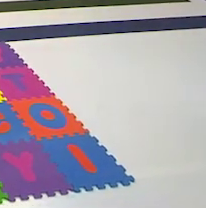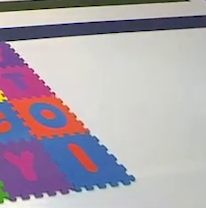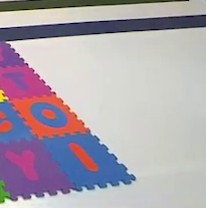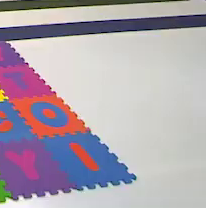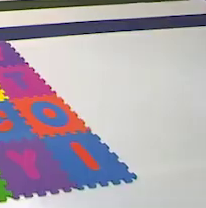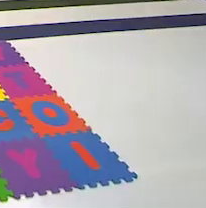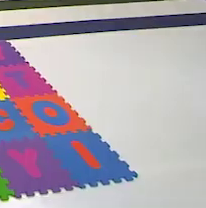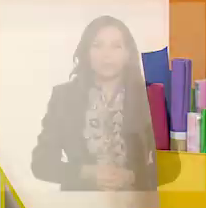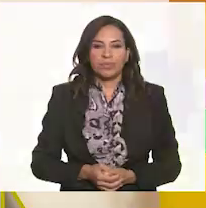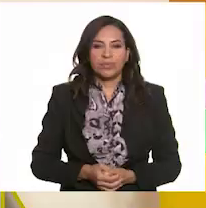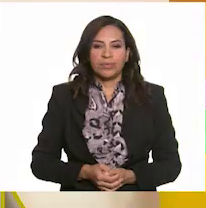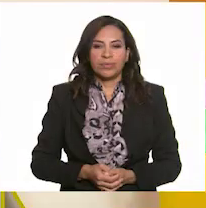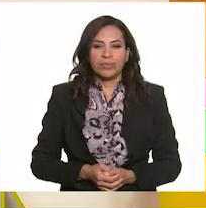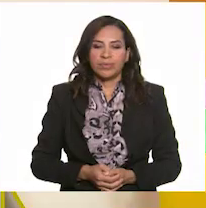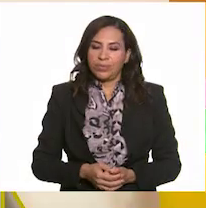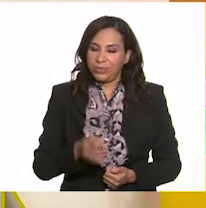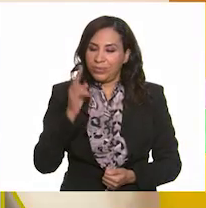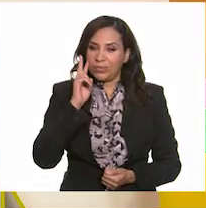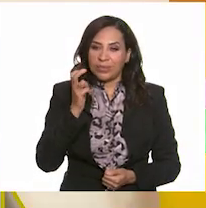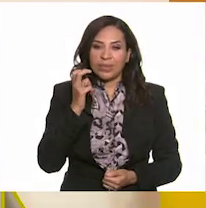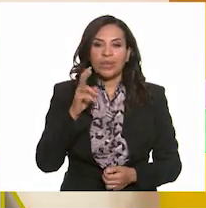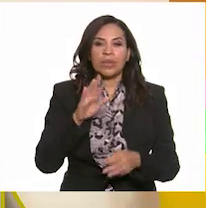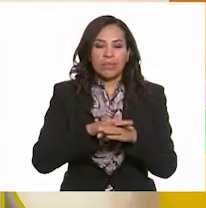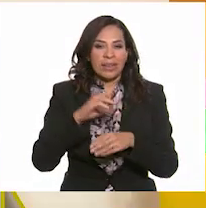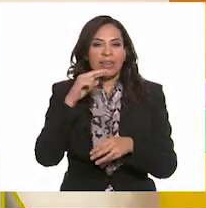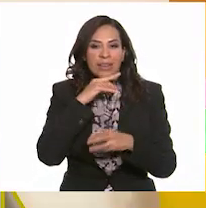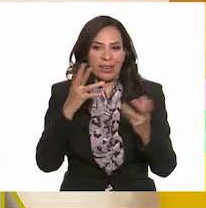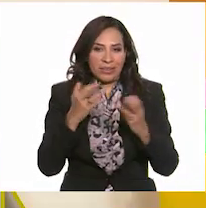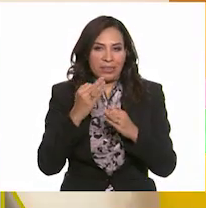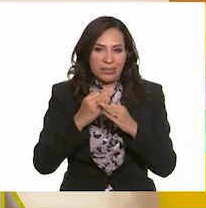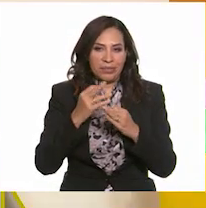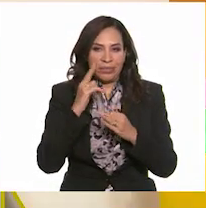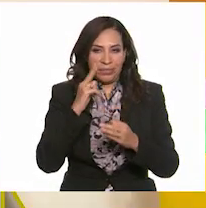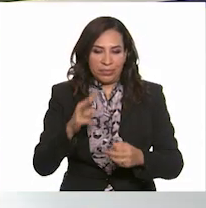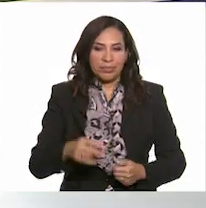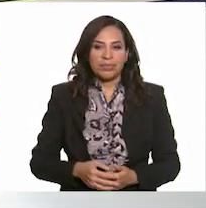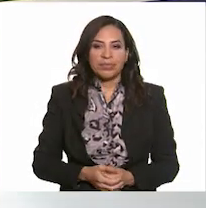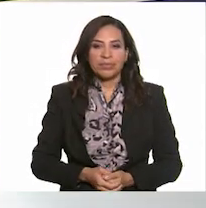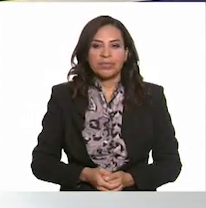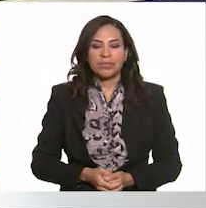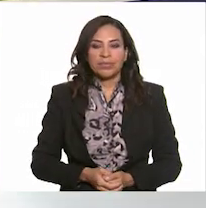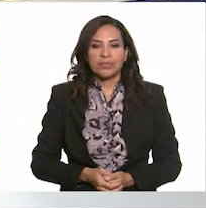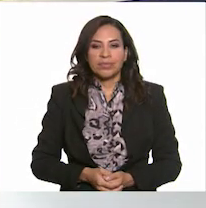Sí, Pepe, lo estás haciendo muy bien. Muy bien. Vamos a hacerlo un poquito más rápido, está ¿sale? Bien. Sí.